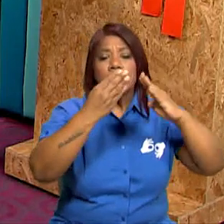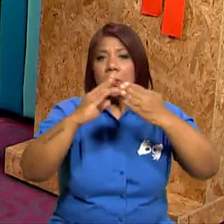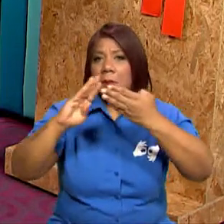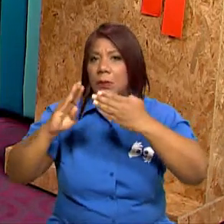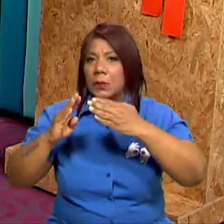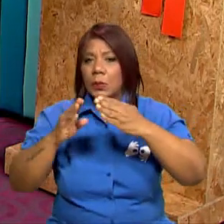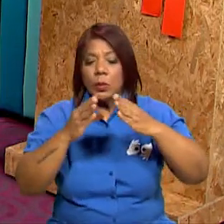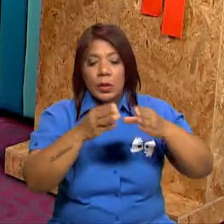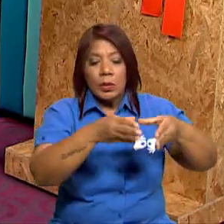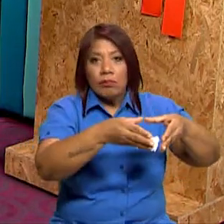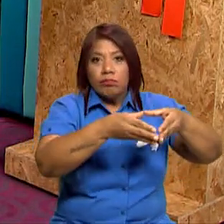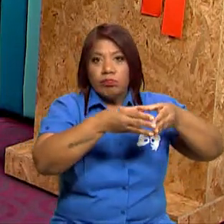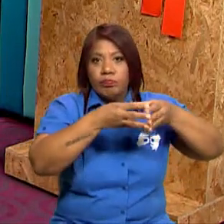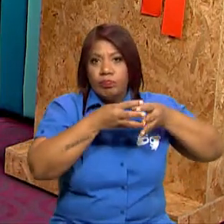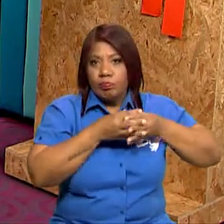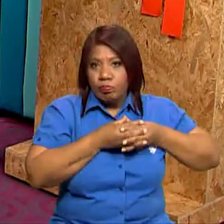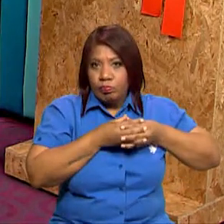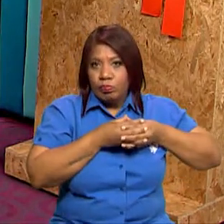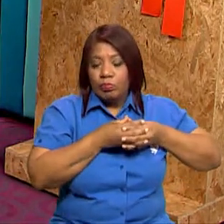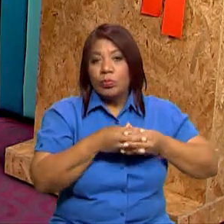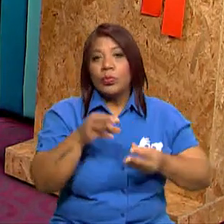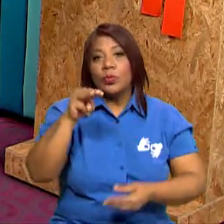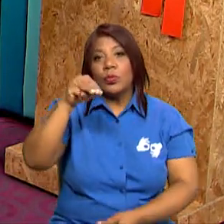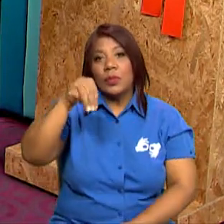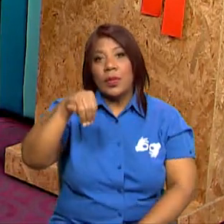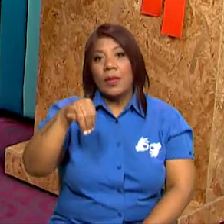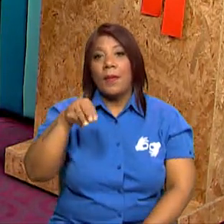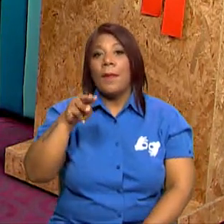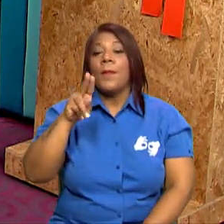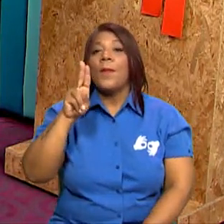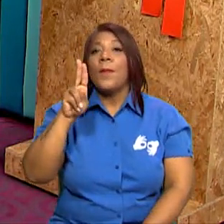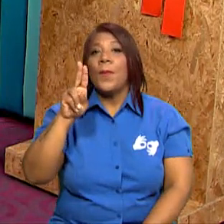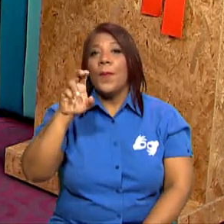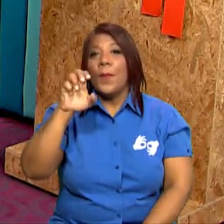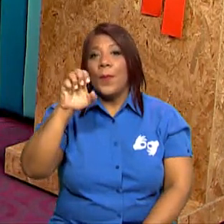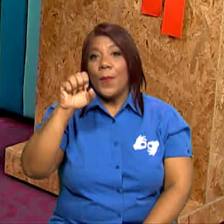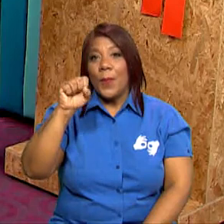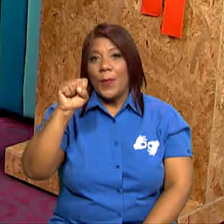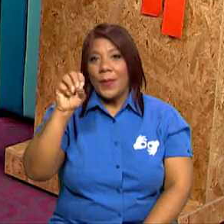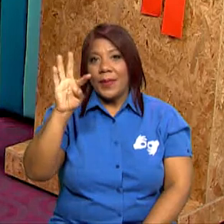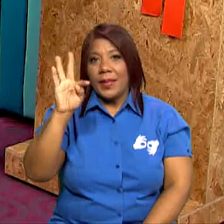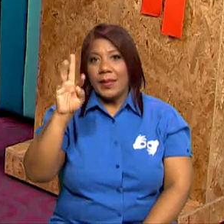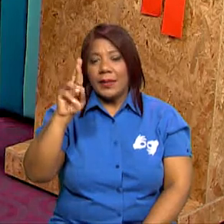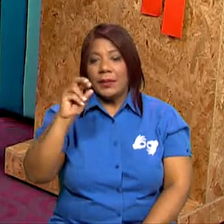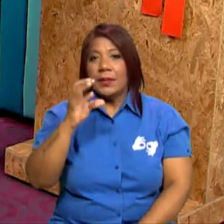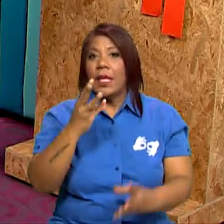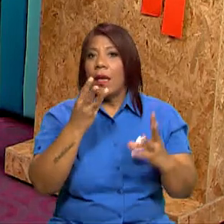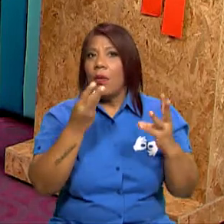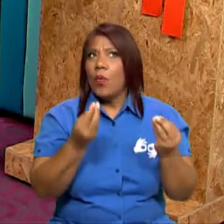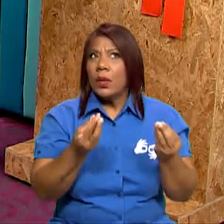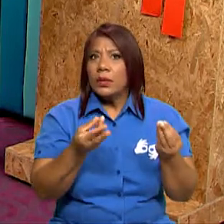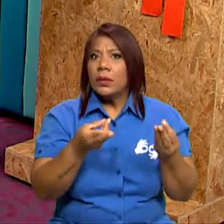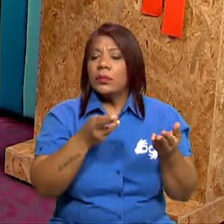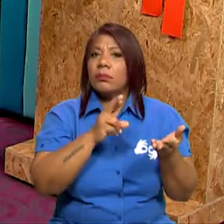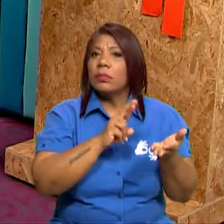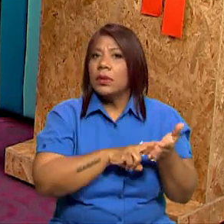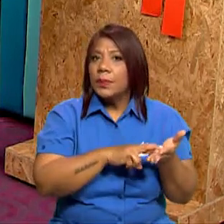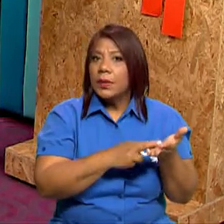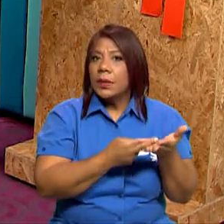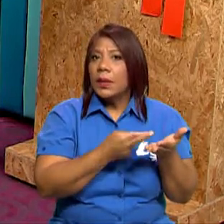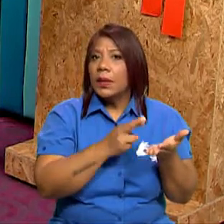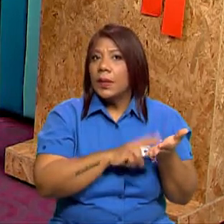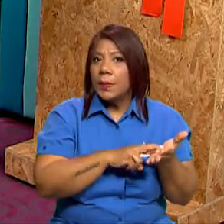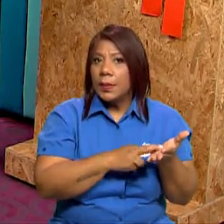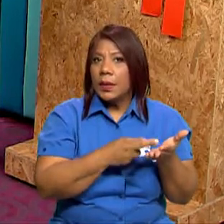los registramos y la cantidad de veces que se repite va a ser la frecuencia absoluta. Pero la relativa sí debemos encontrarla con una